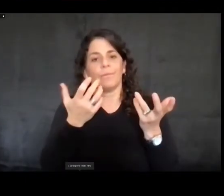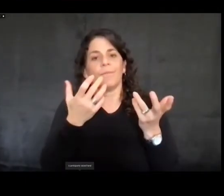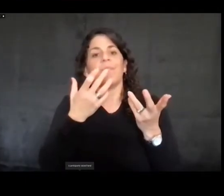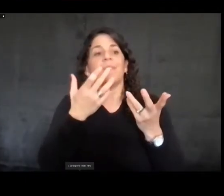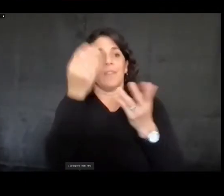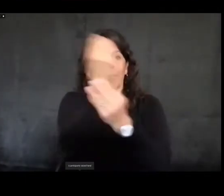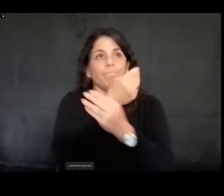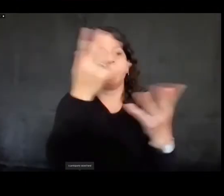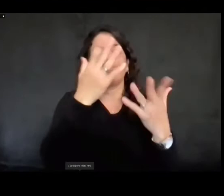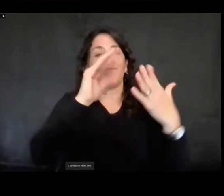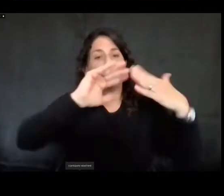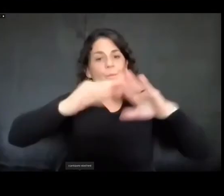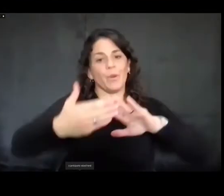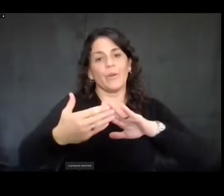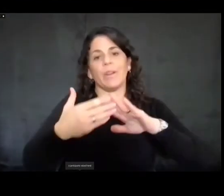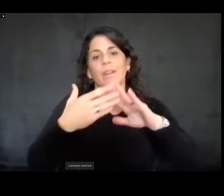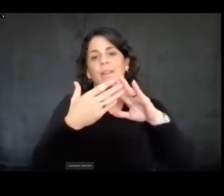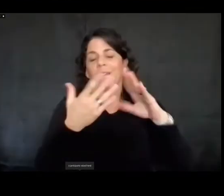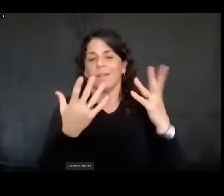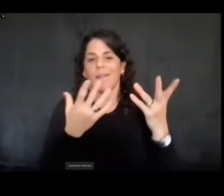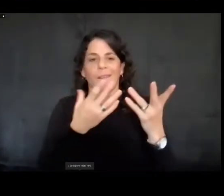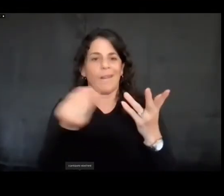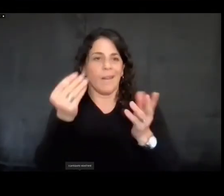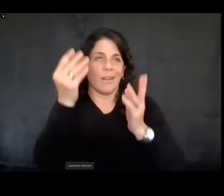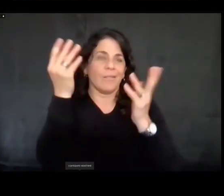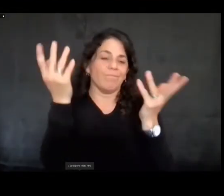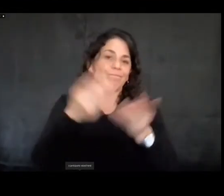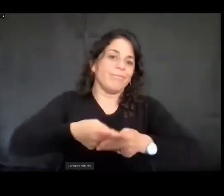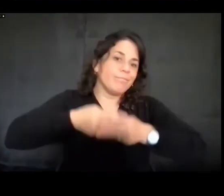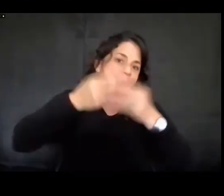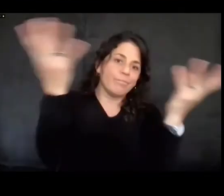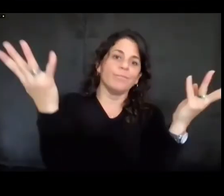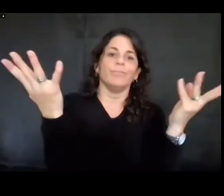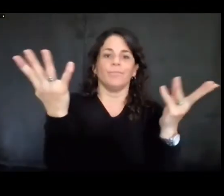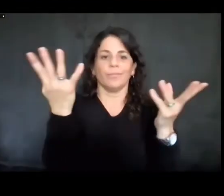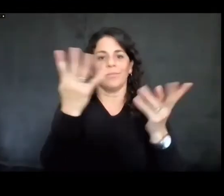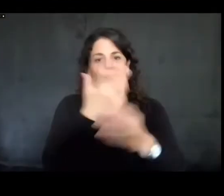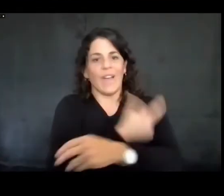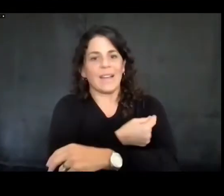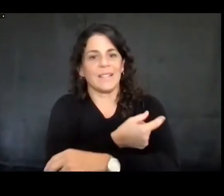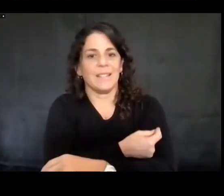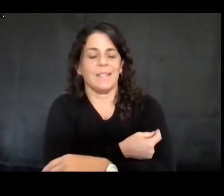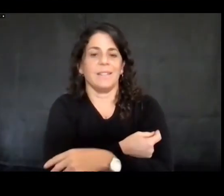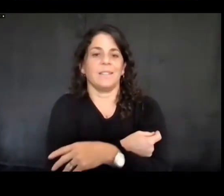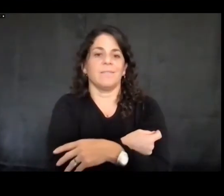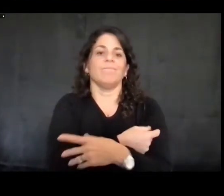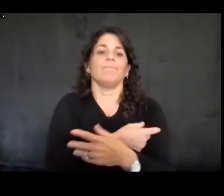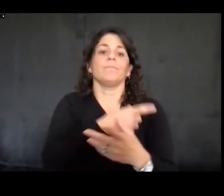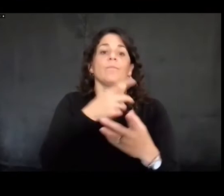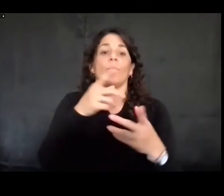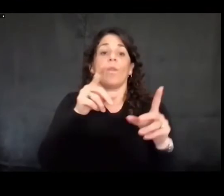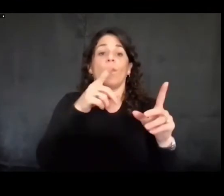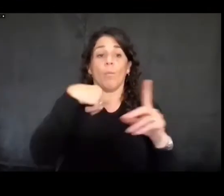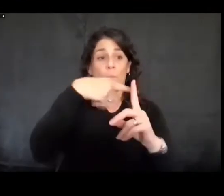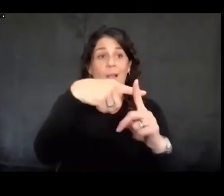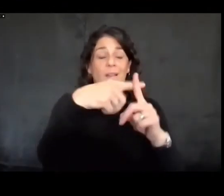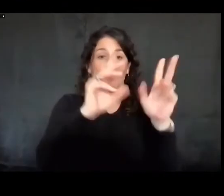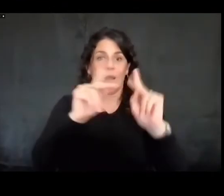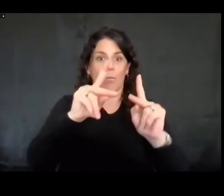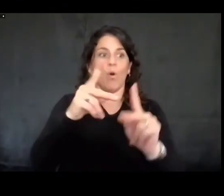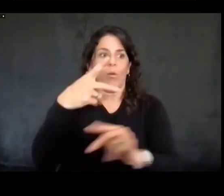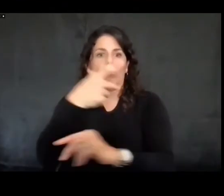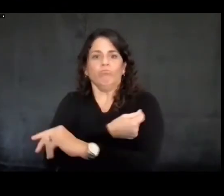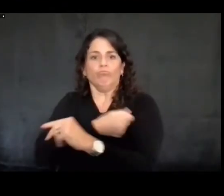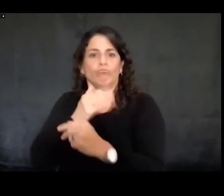y en la comunidad para asegurar de que las vacunas eran dadas y distribuidas eran